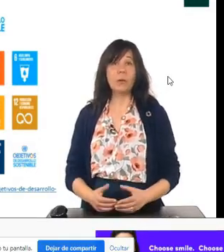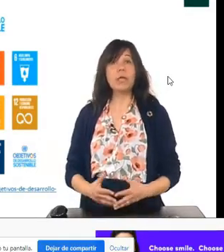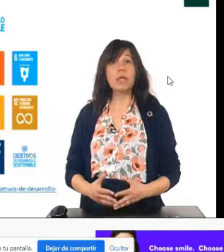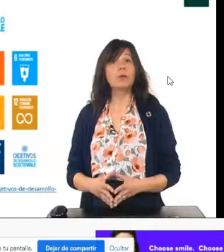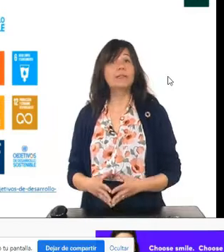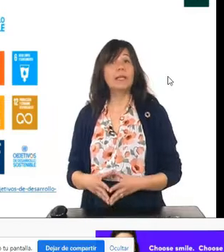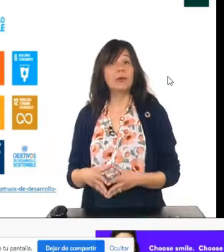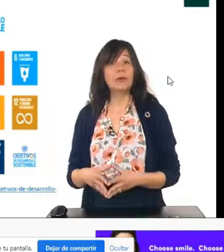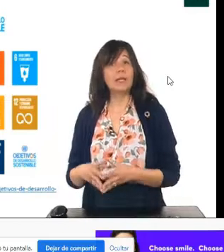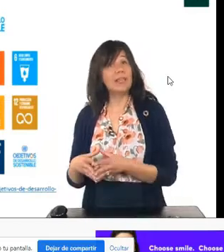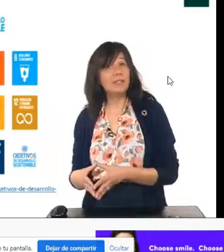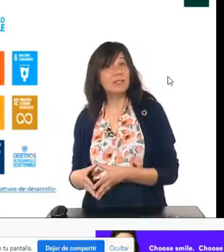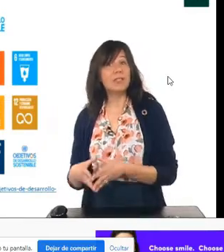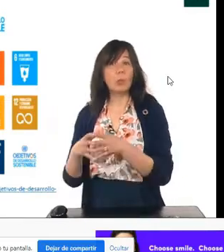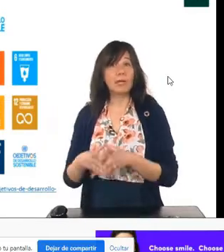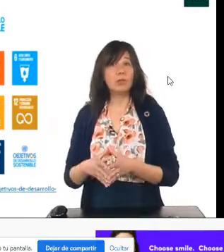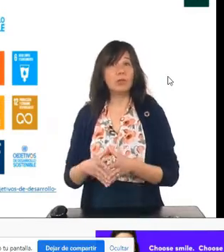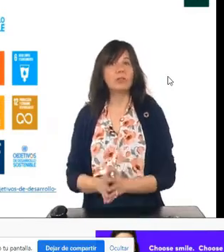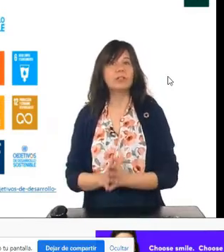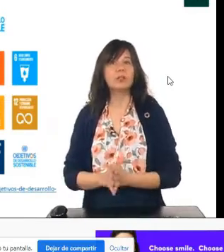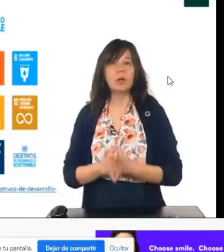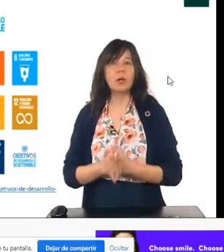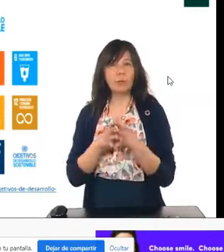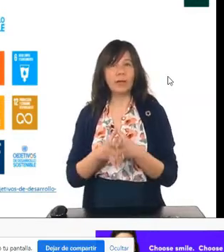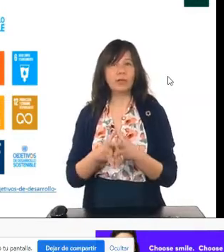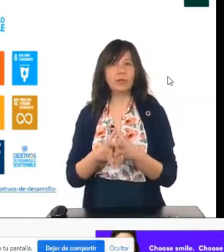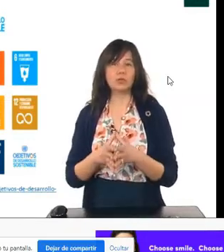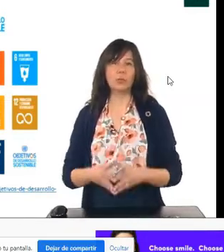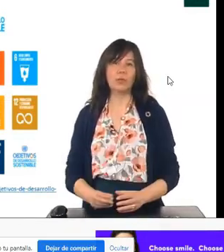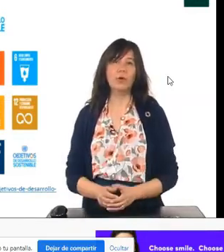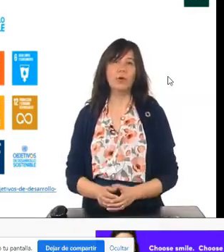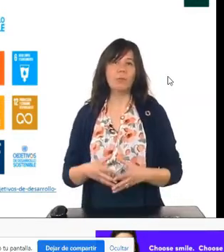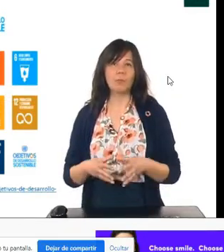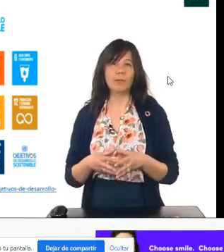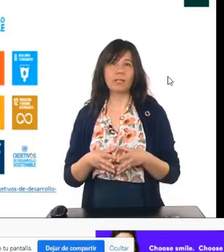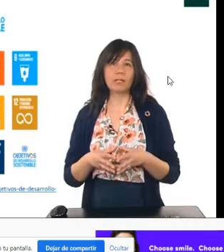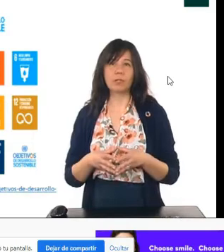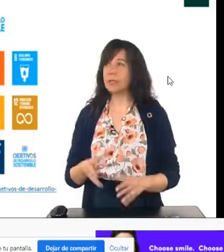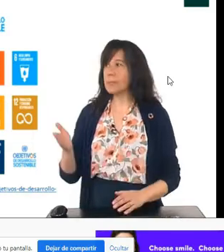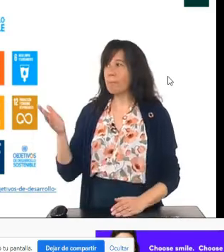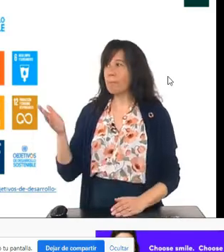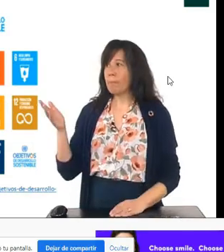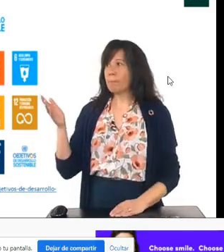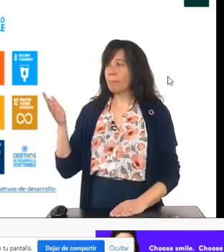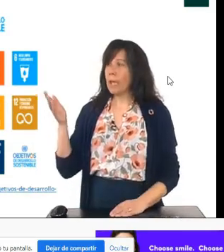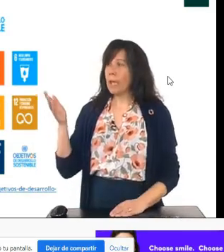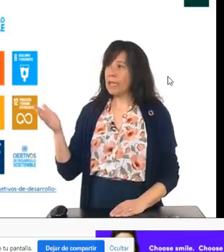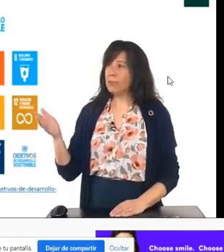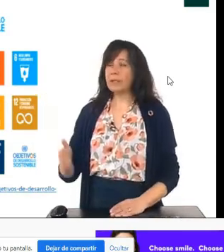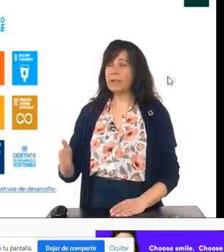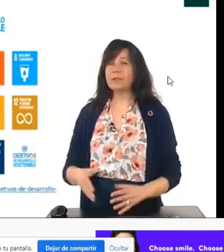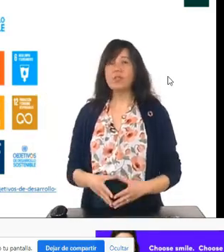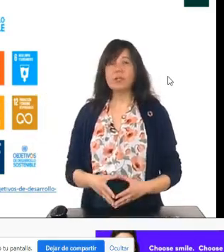programas, y deben ser objeto de reflexión por parte de nuestro alumnado, por parte de las personas que